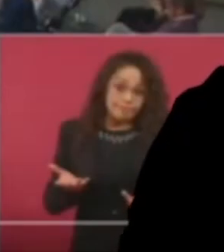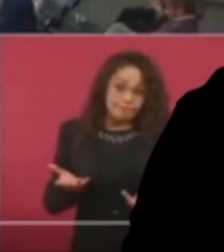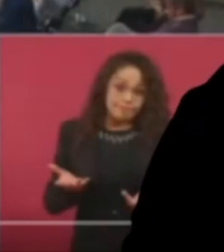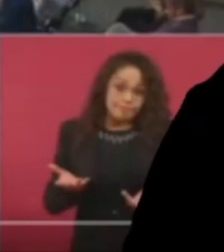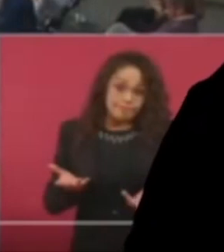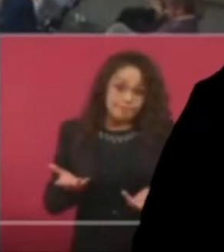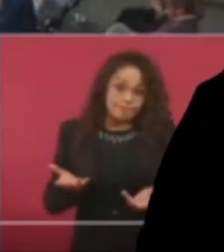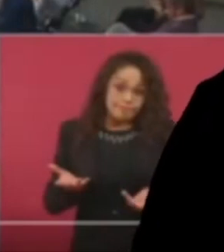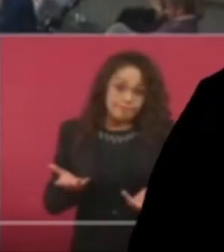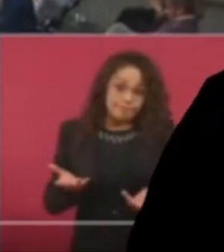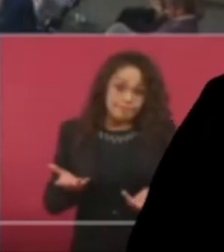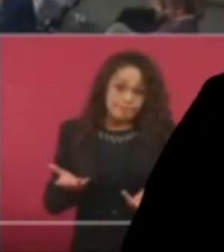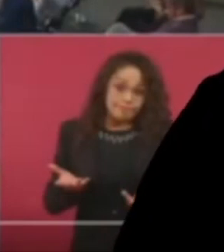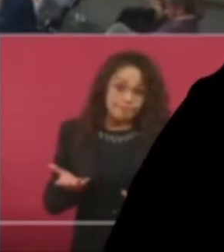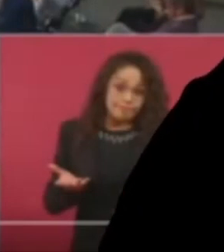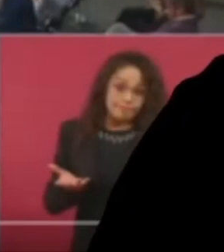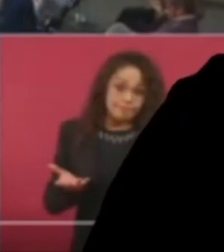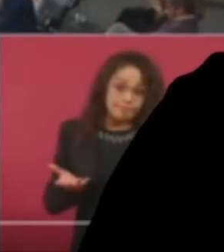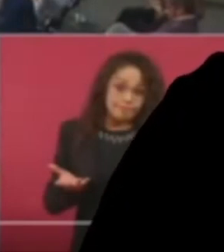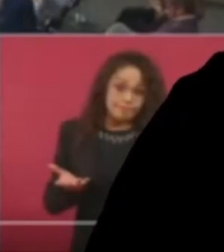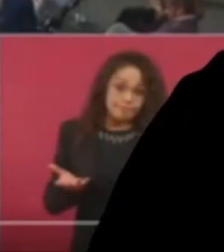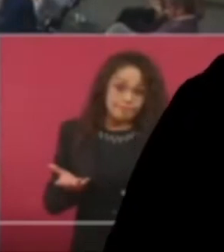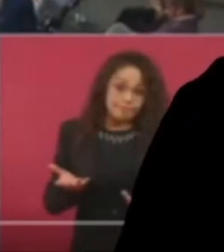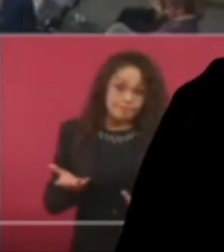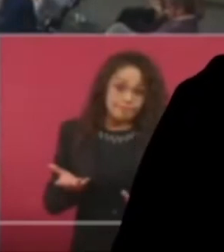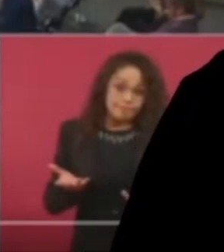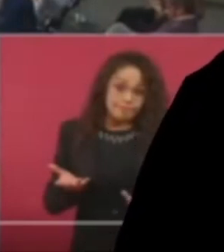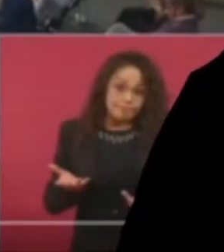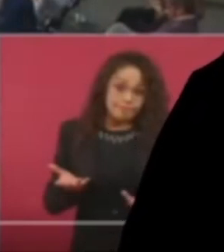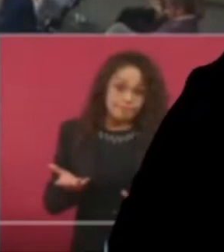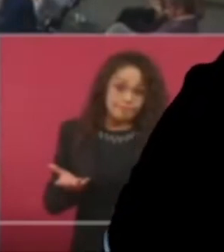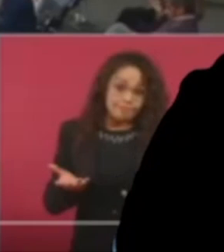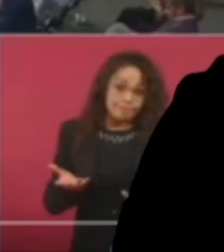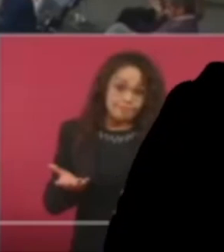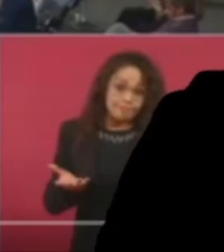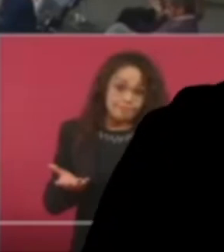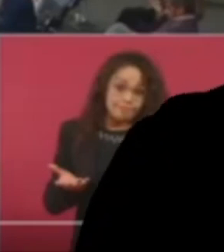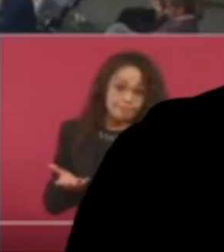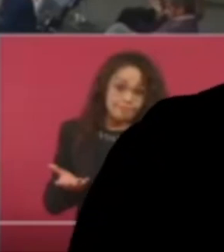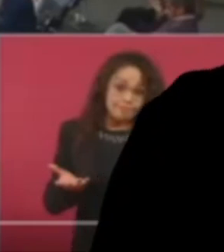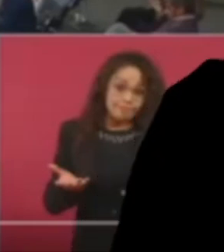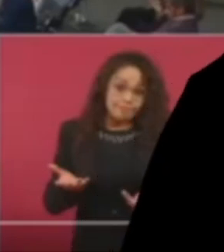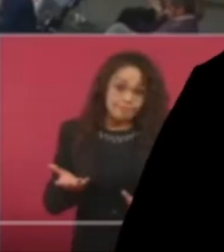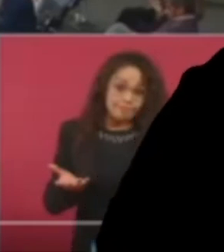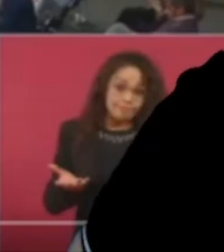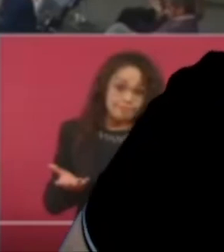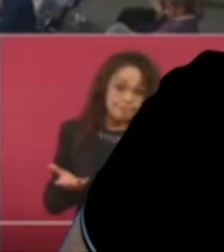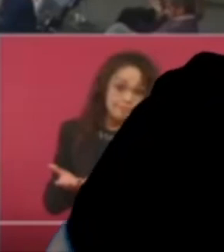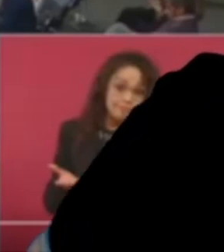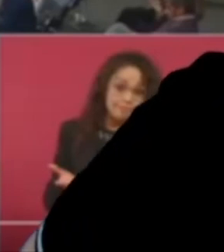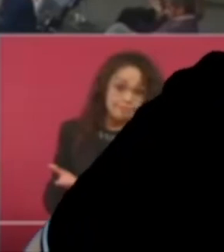todo fabuloso imagínense nada más esta señora y todavía desvergonzada salga a estarse quejando y